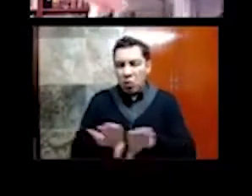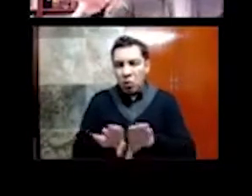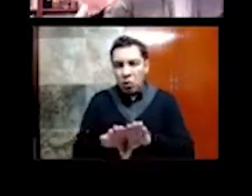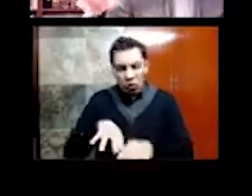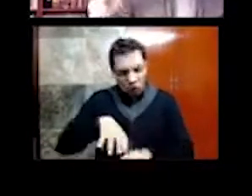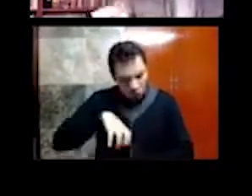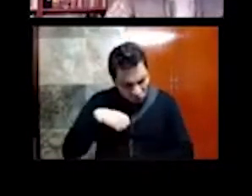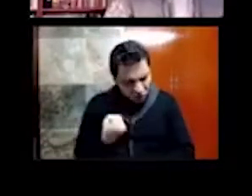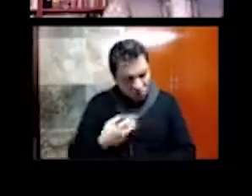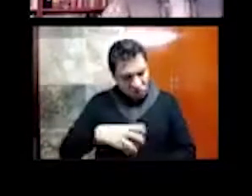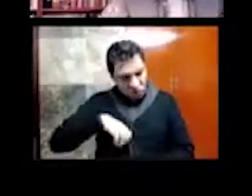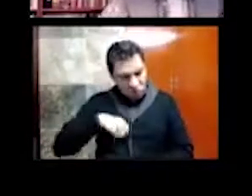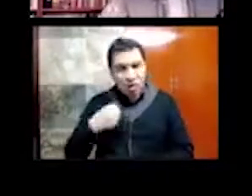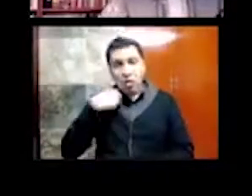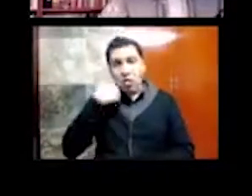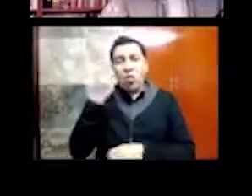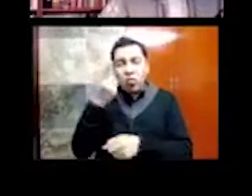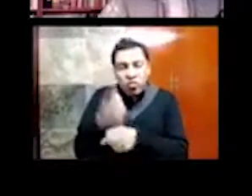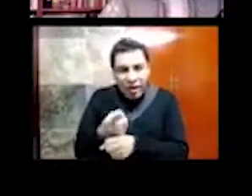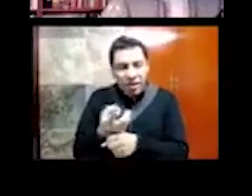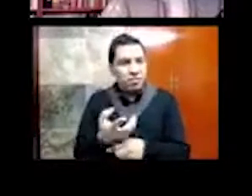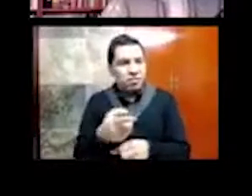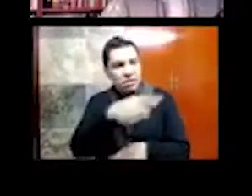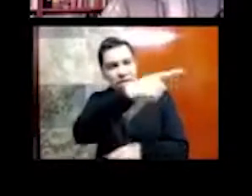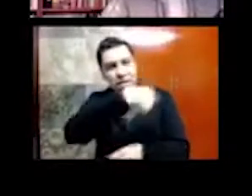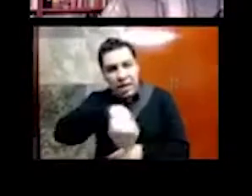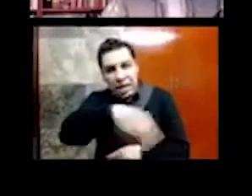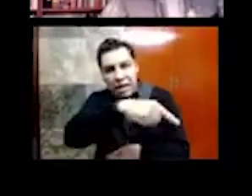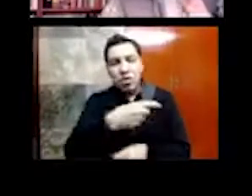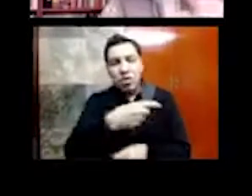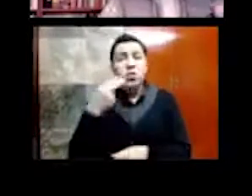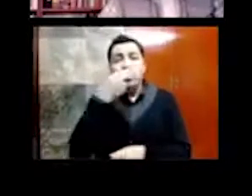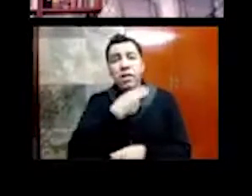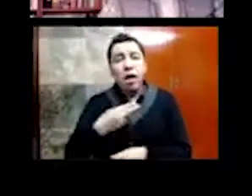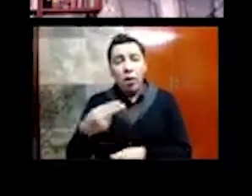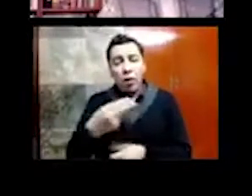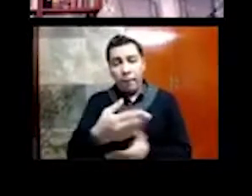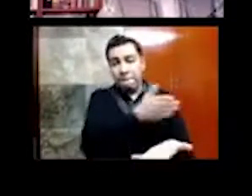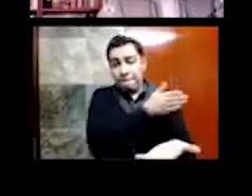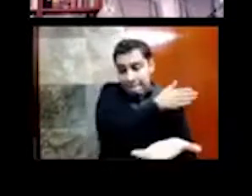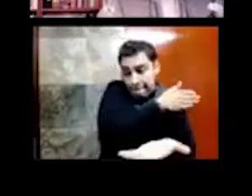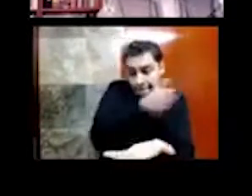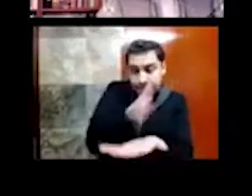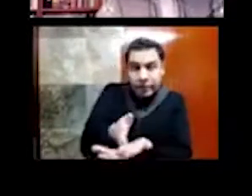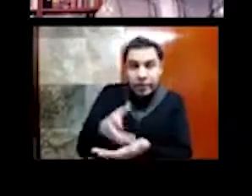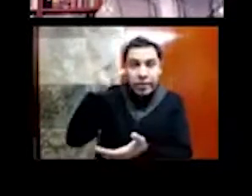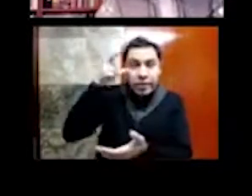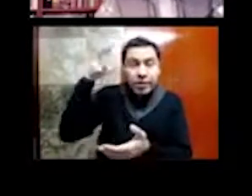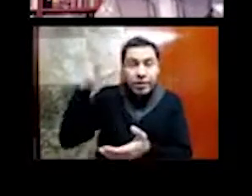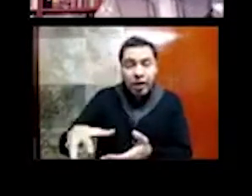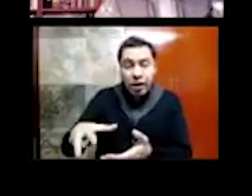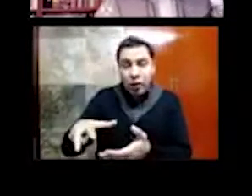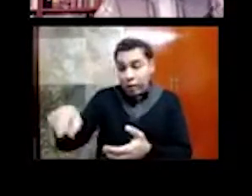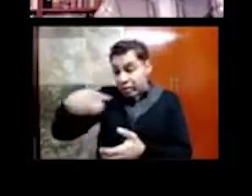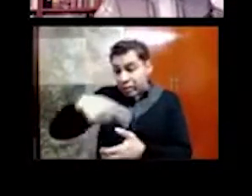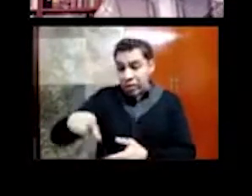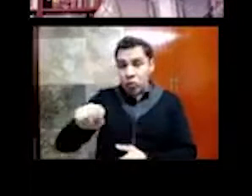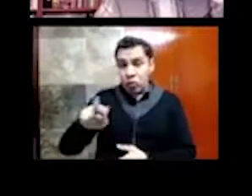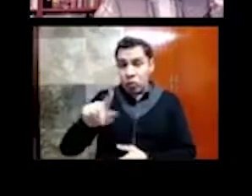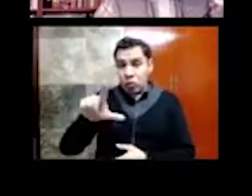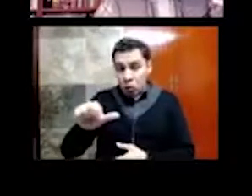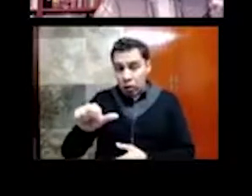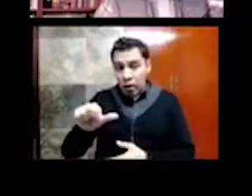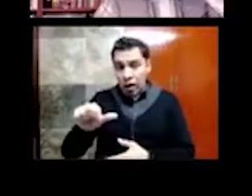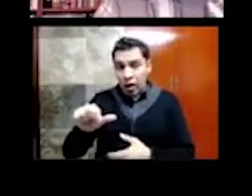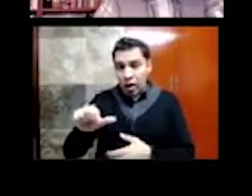y las voluntades de habla náhuatl en la época de Tula. Tula es abandonada, es